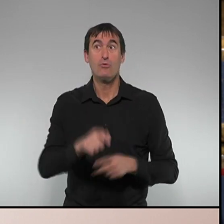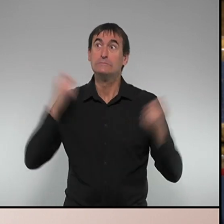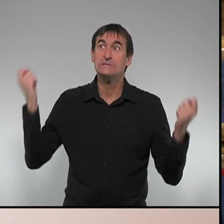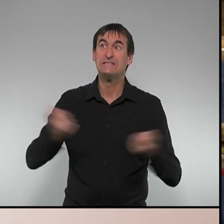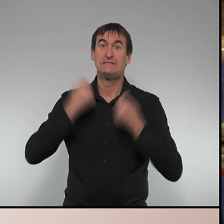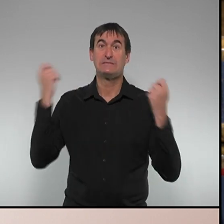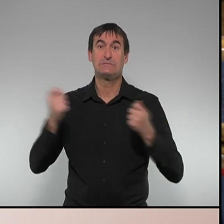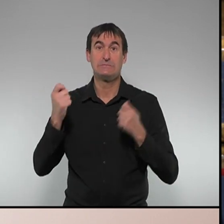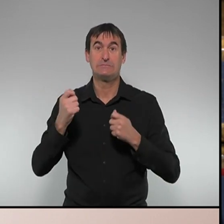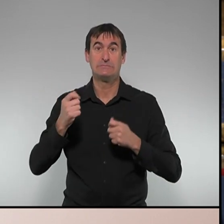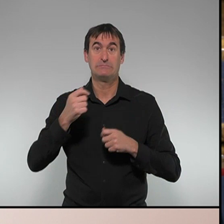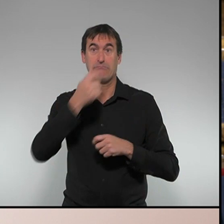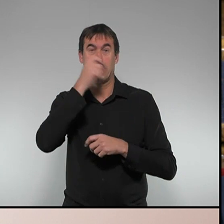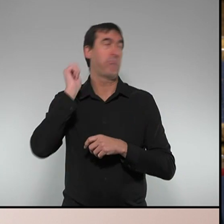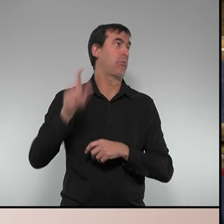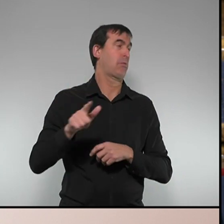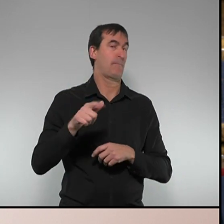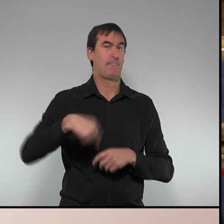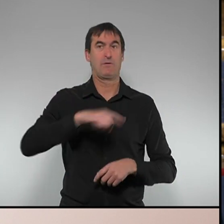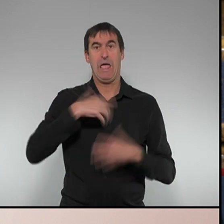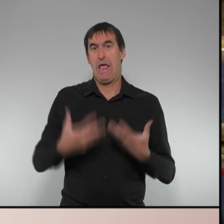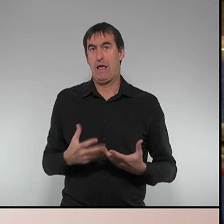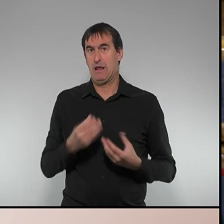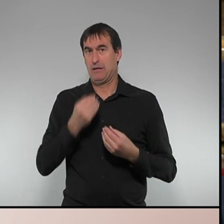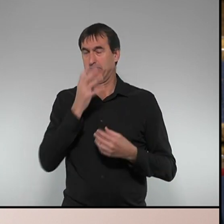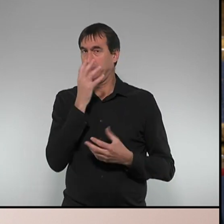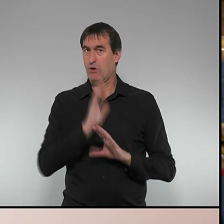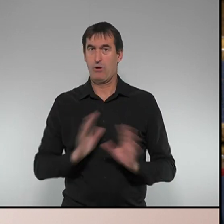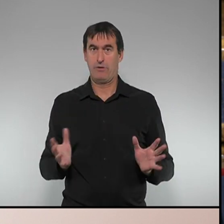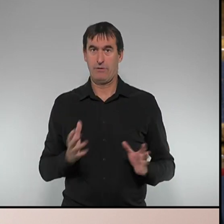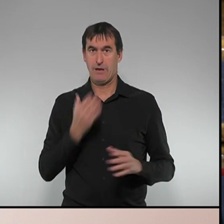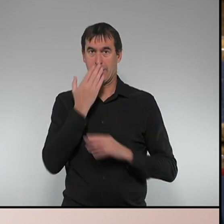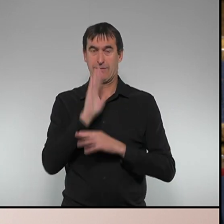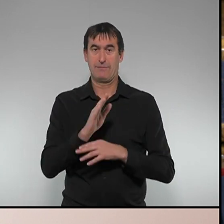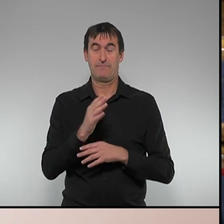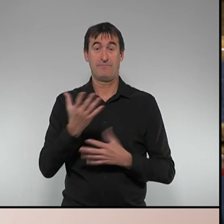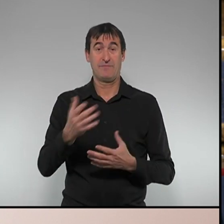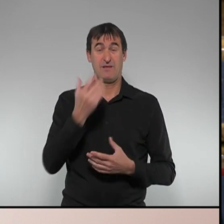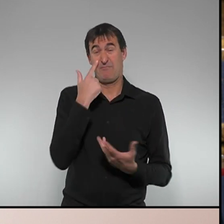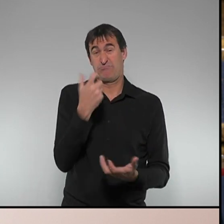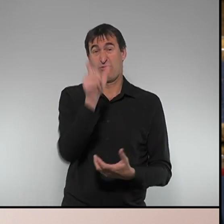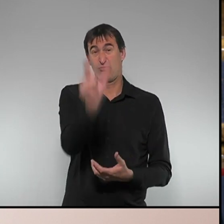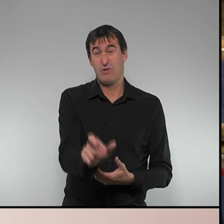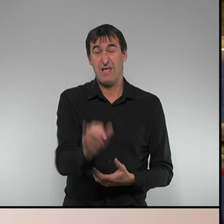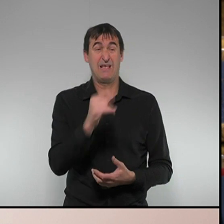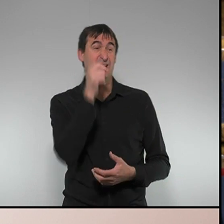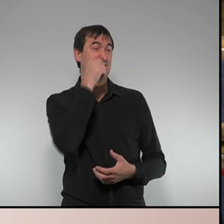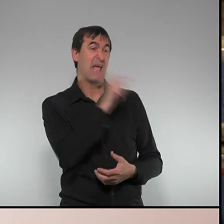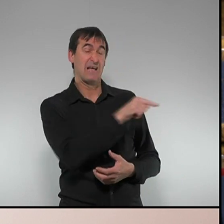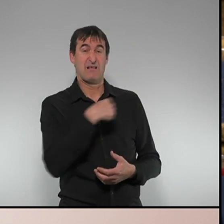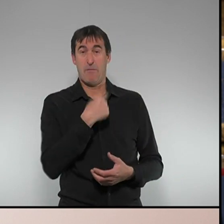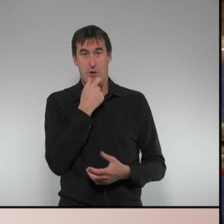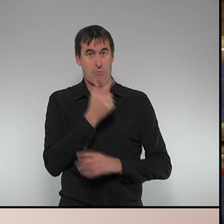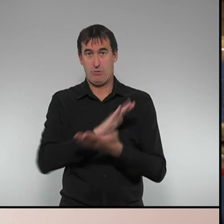fatal. Mire, señor Aragonés, es obvio que políticamente no me gusta usted ni me gusta el señor Sánchez, pero como a muchos